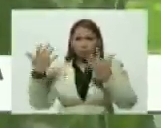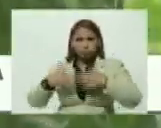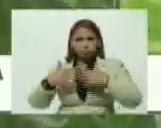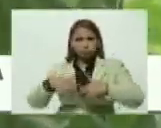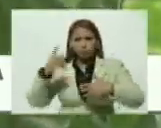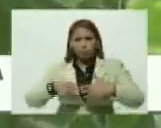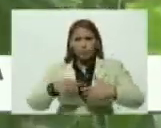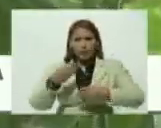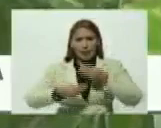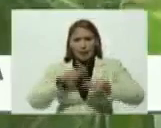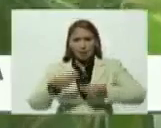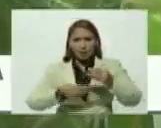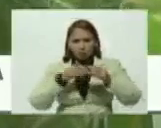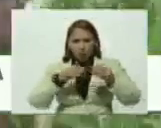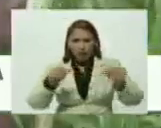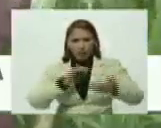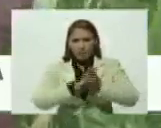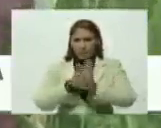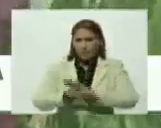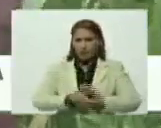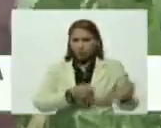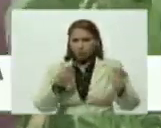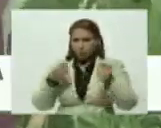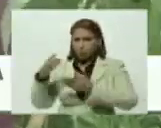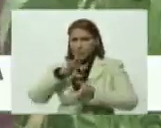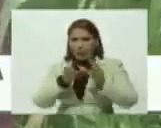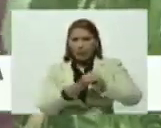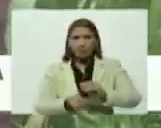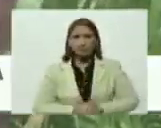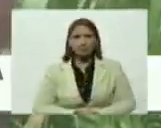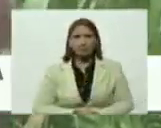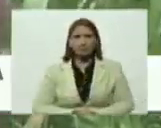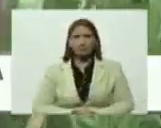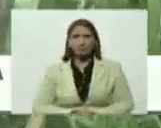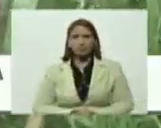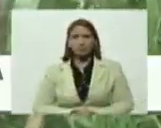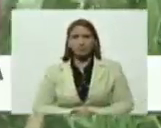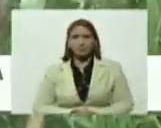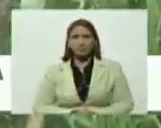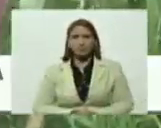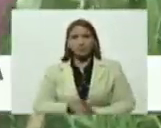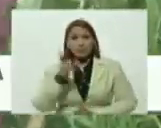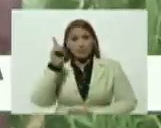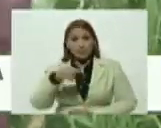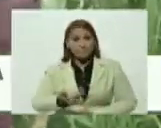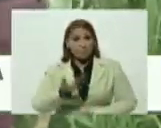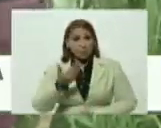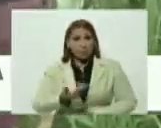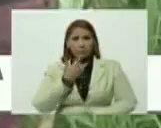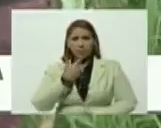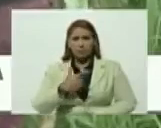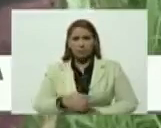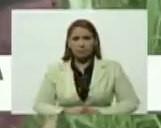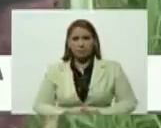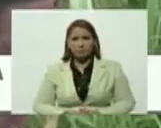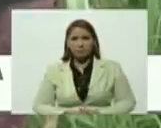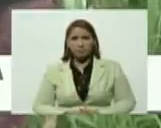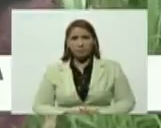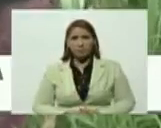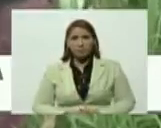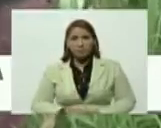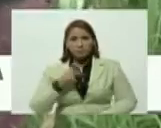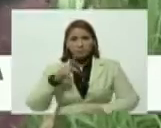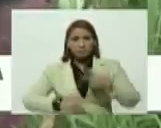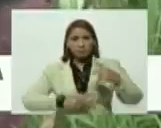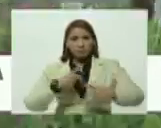de harina precocida para luego ser distribuida en los comités locales de abastecimiento y producción. Pero también es importante mencionar que una parte de esta